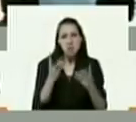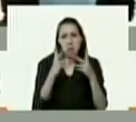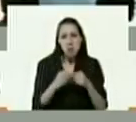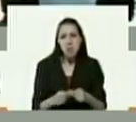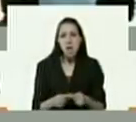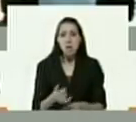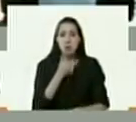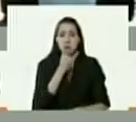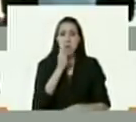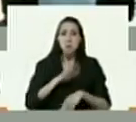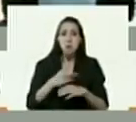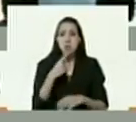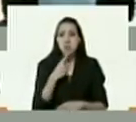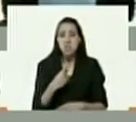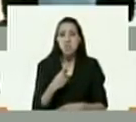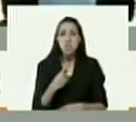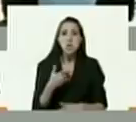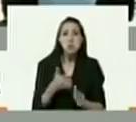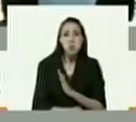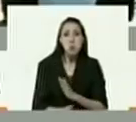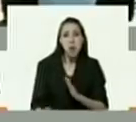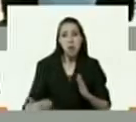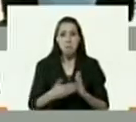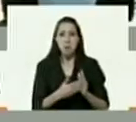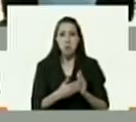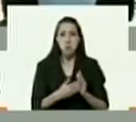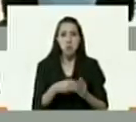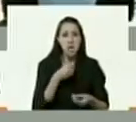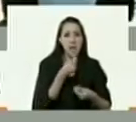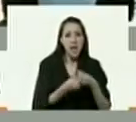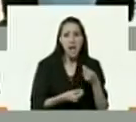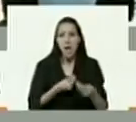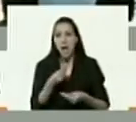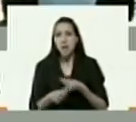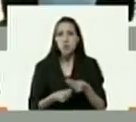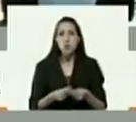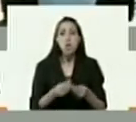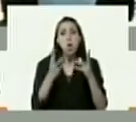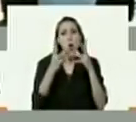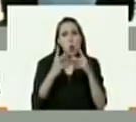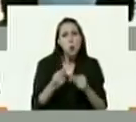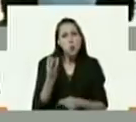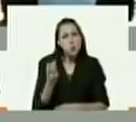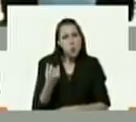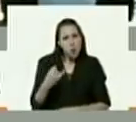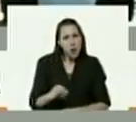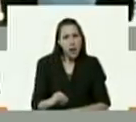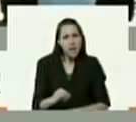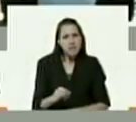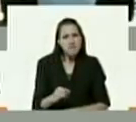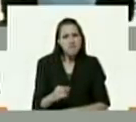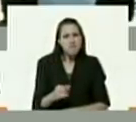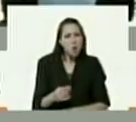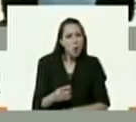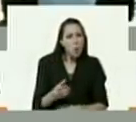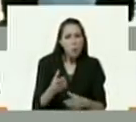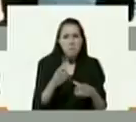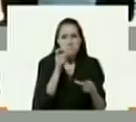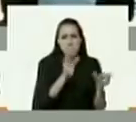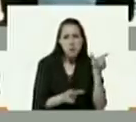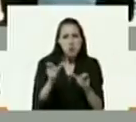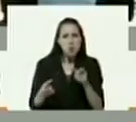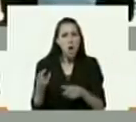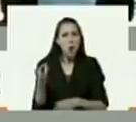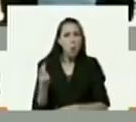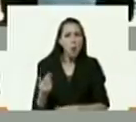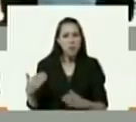habla de las el impacto de estas acciones. ¿Tiene un número de la persona, la cantidad de personas que están siendo